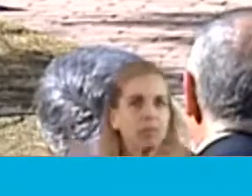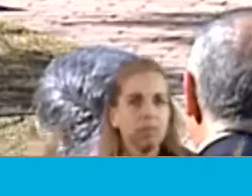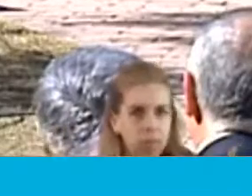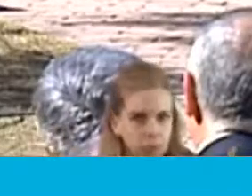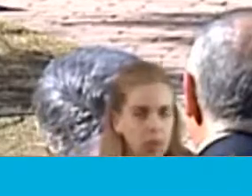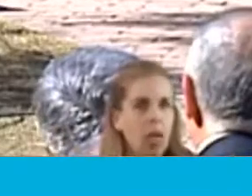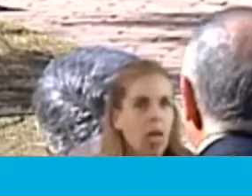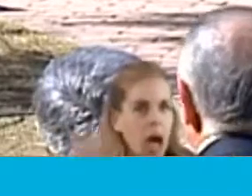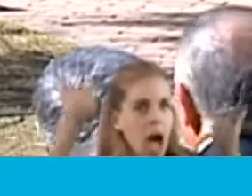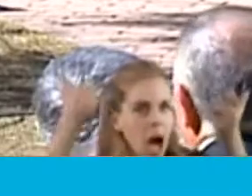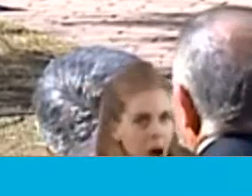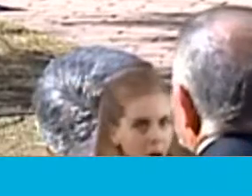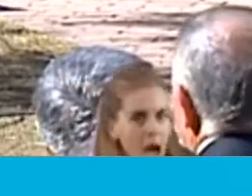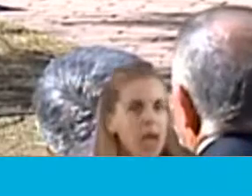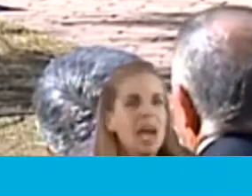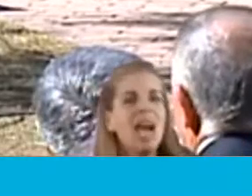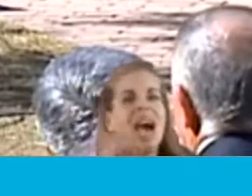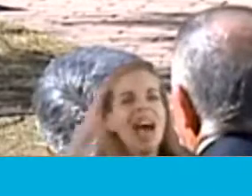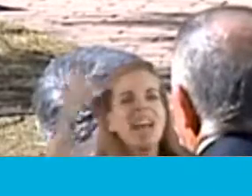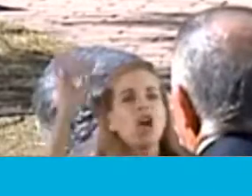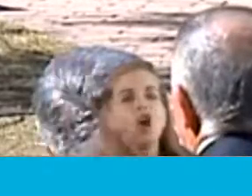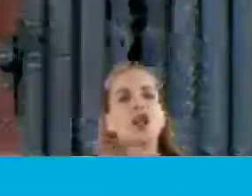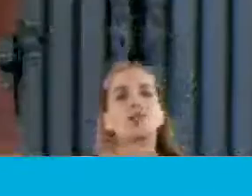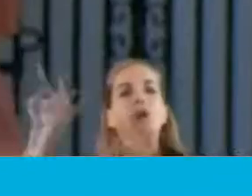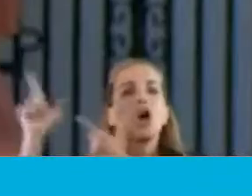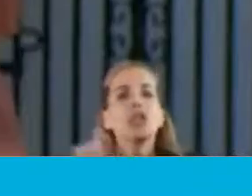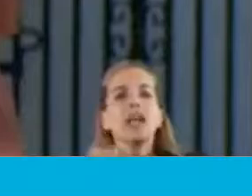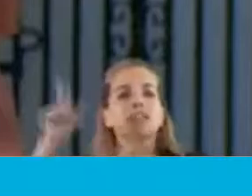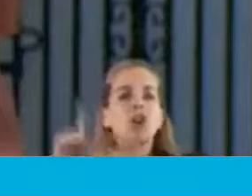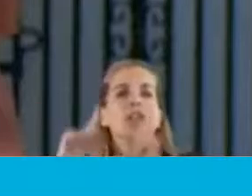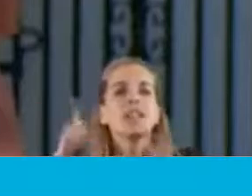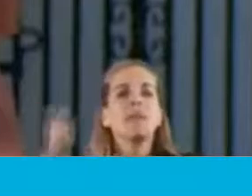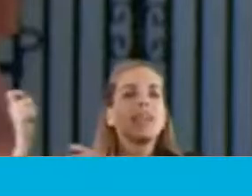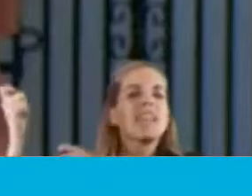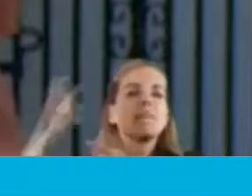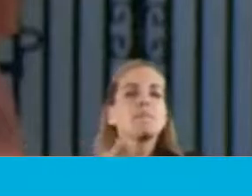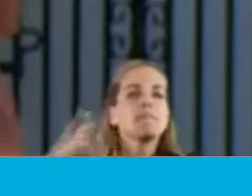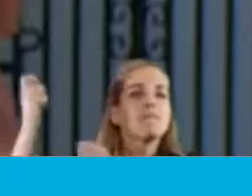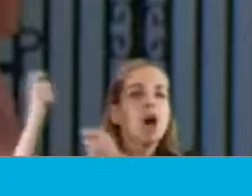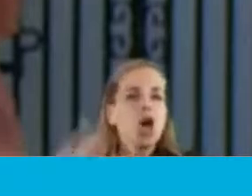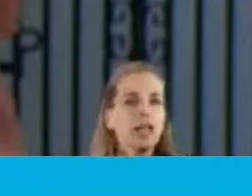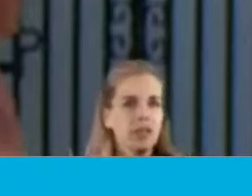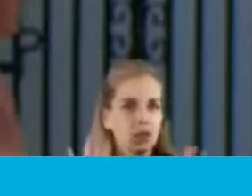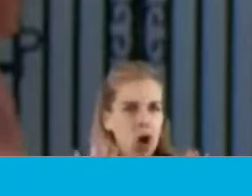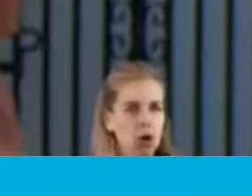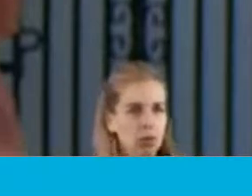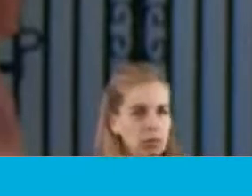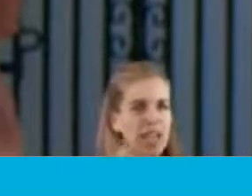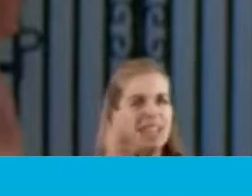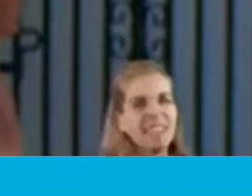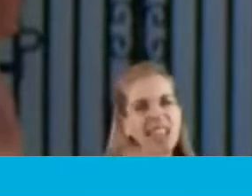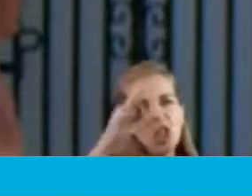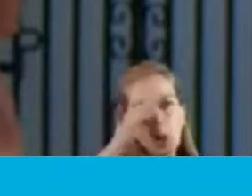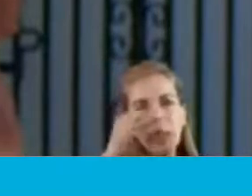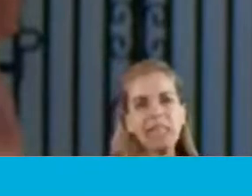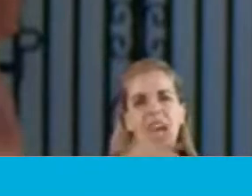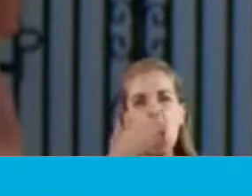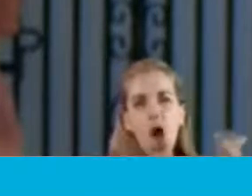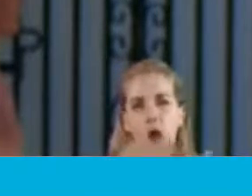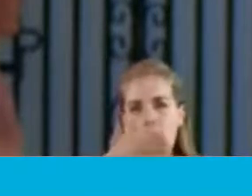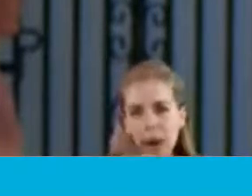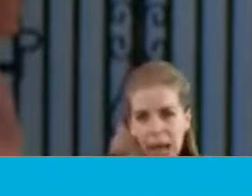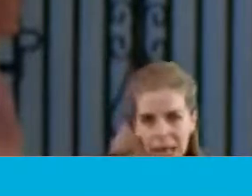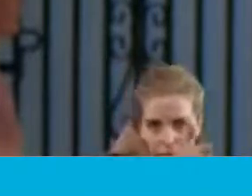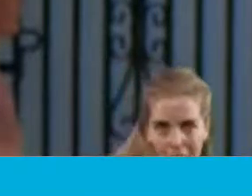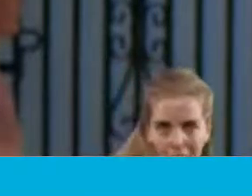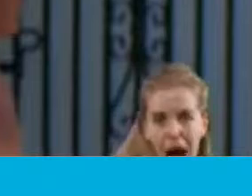superávit comercial y récord de exportaciones e importaciones. Hay 120 obras estructurales y más de